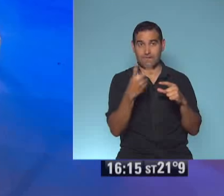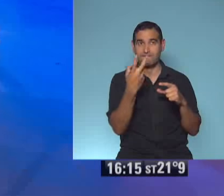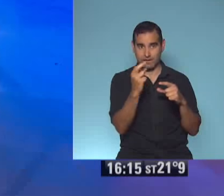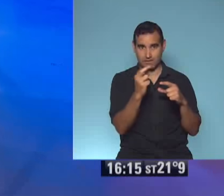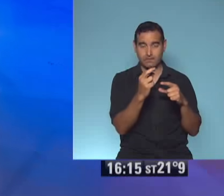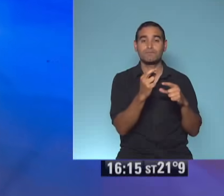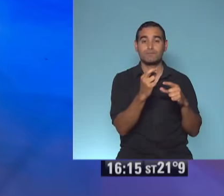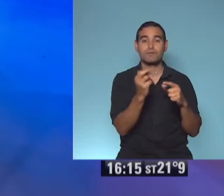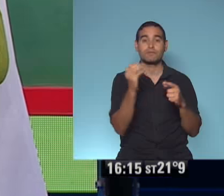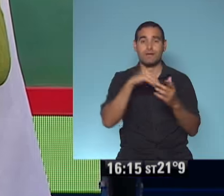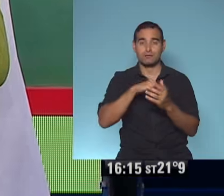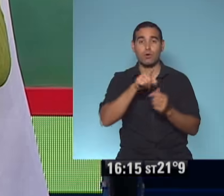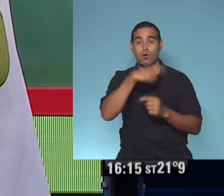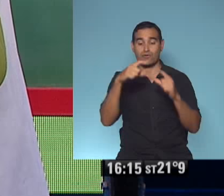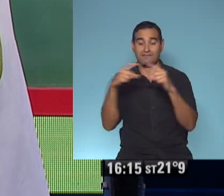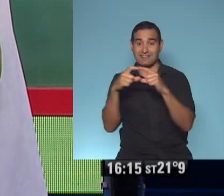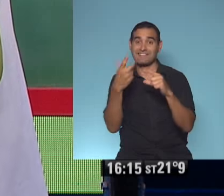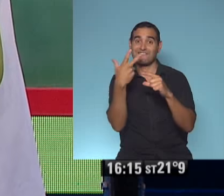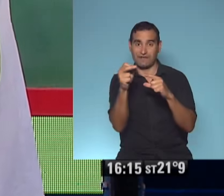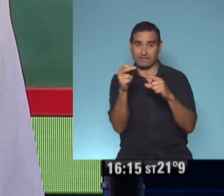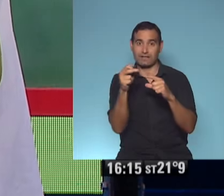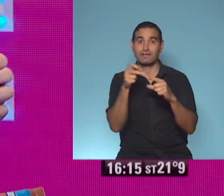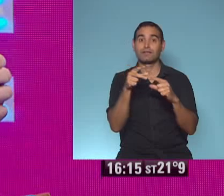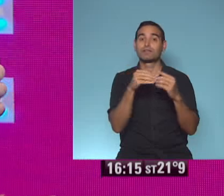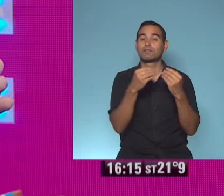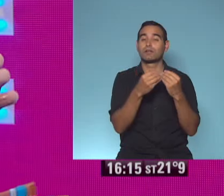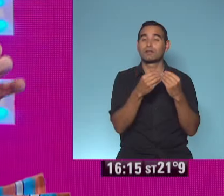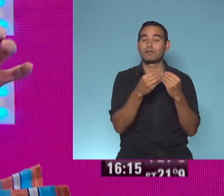20. Otro billete de 20. Ahí tengo